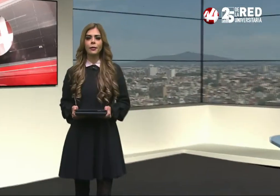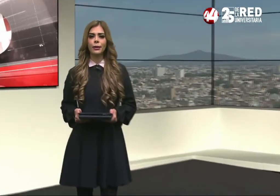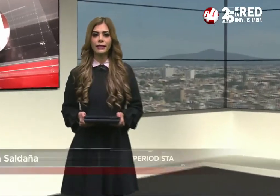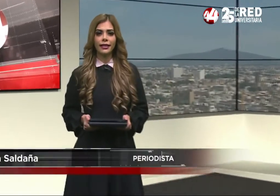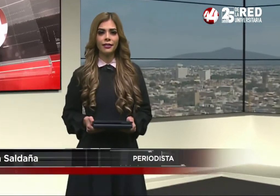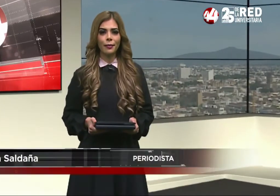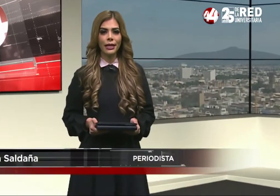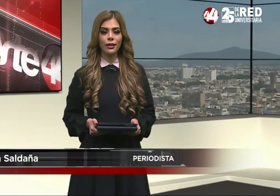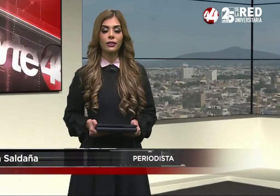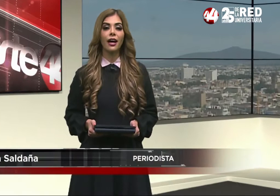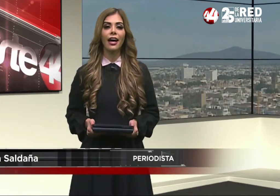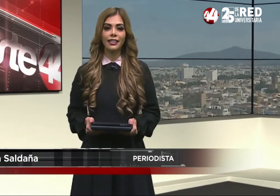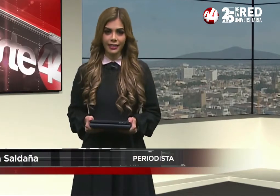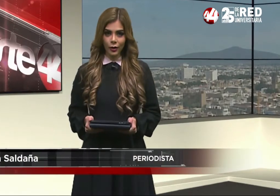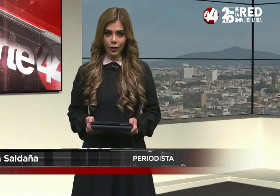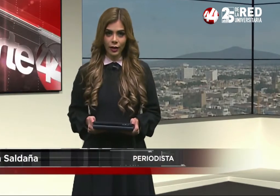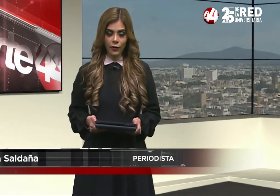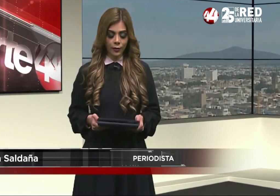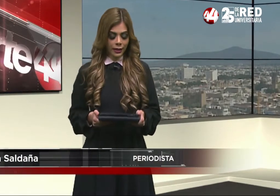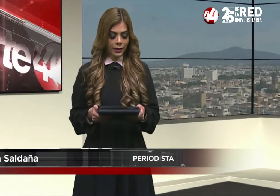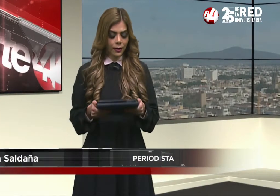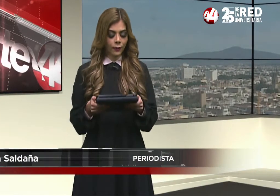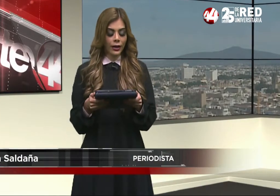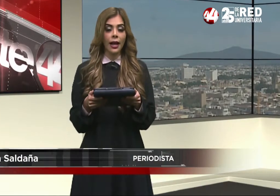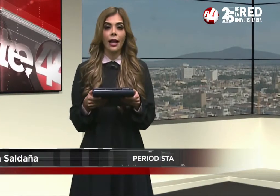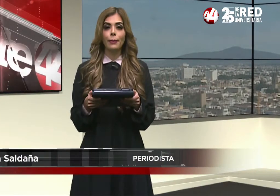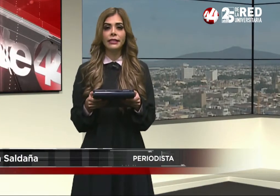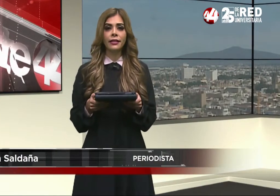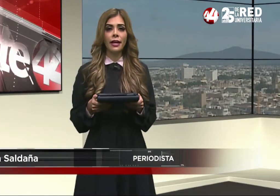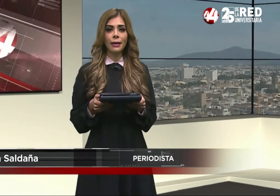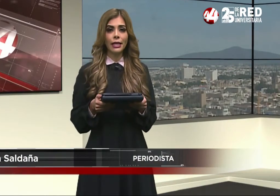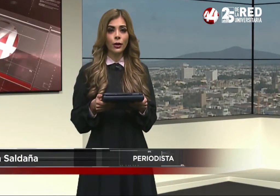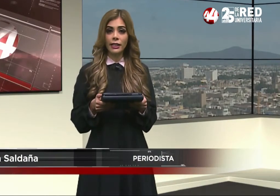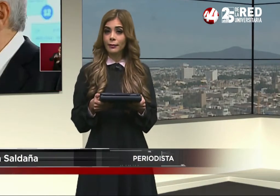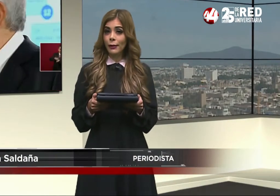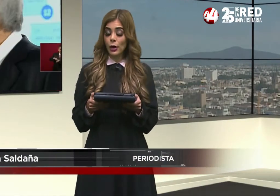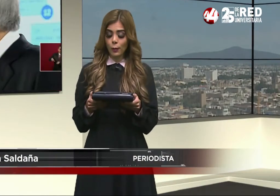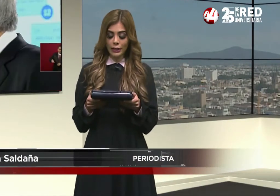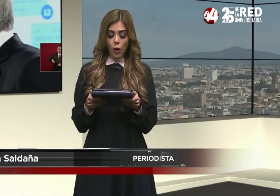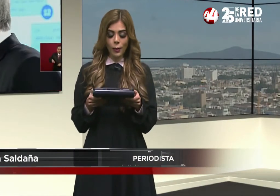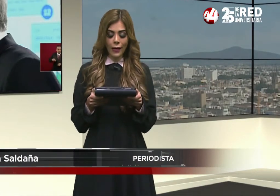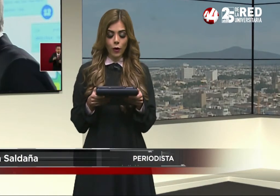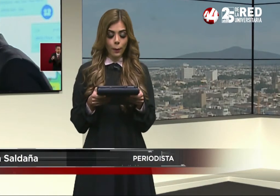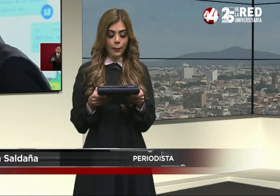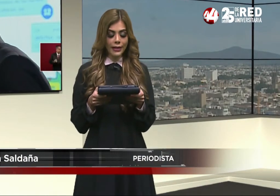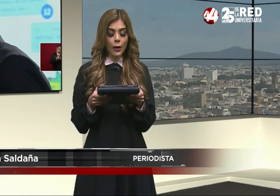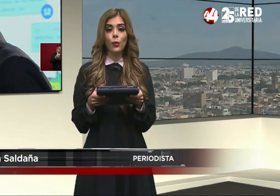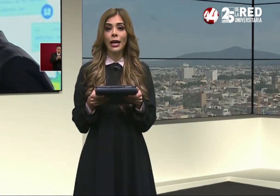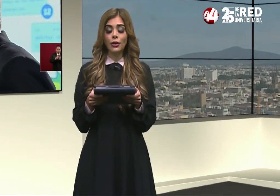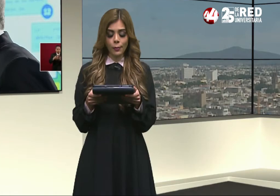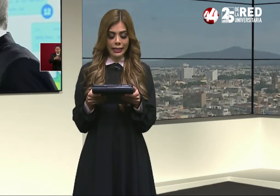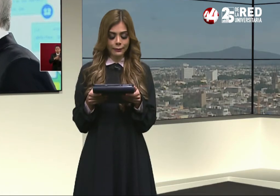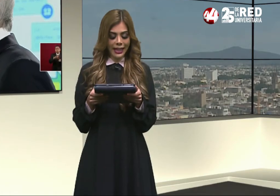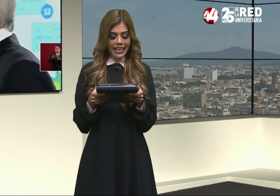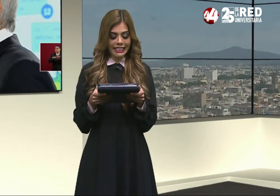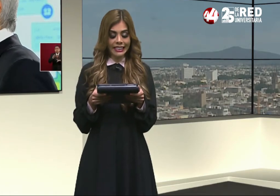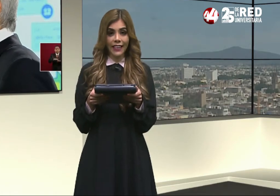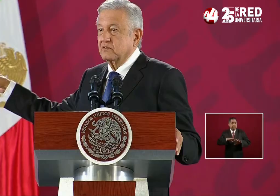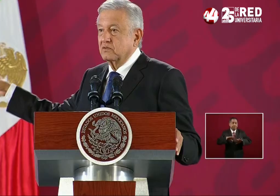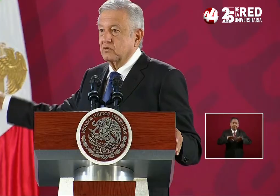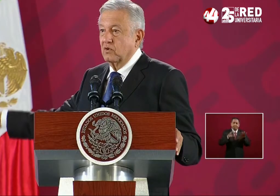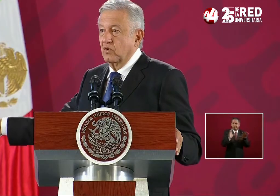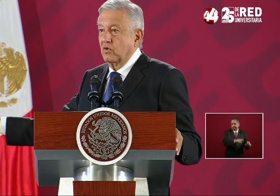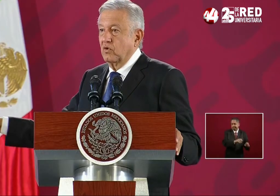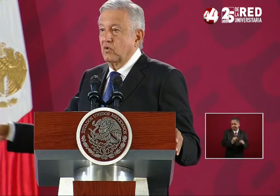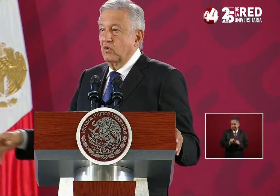¿Qué tal? Muy buenas tardes, bienvenidos a este corte informativo. El presidente de México, Andrés Manuel López Obrador, pide un año más para dejar